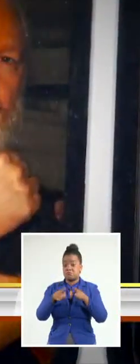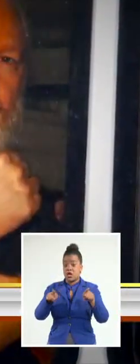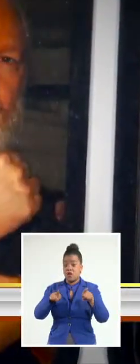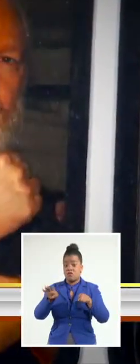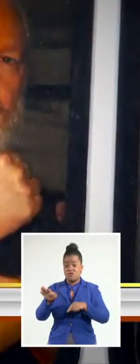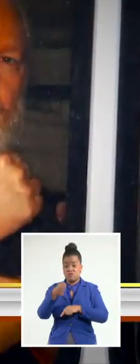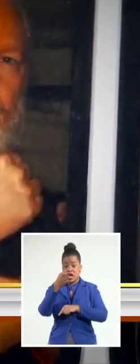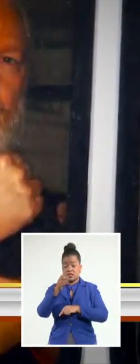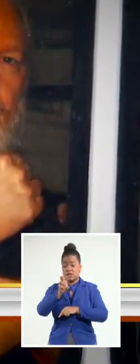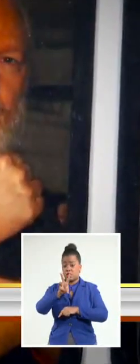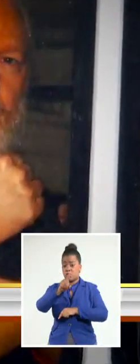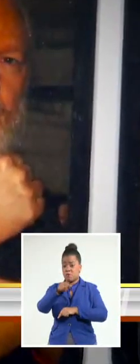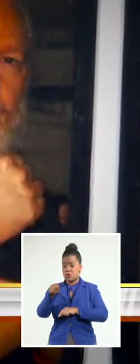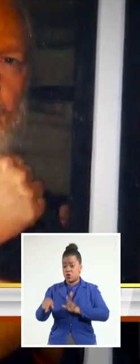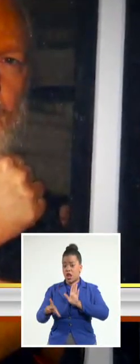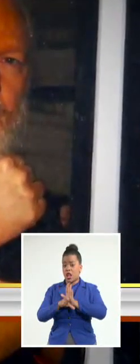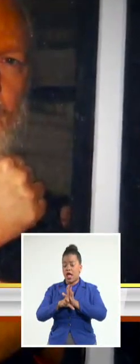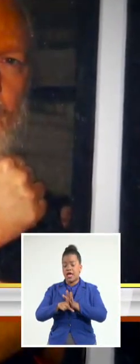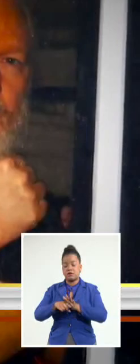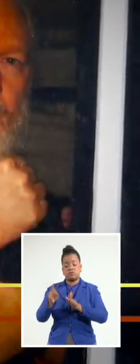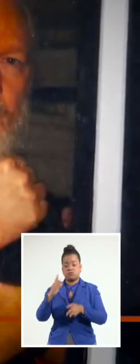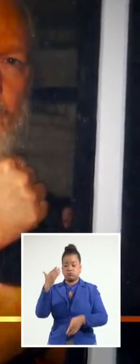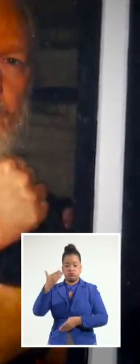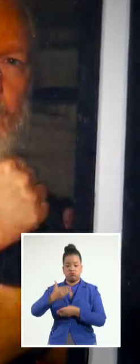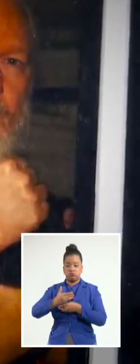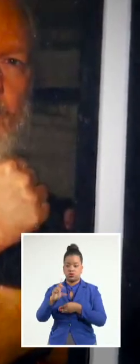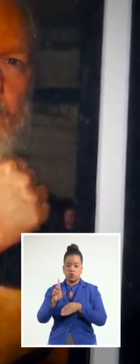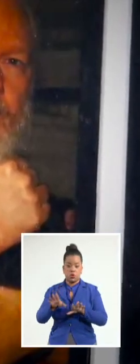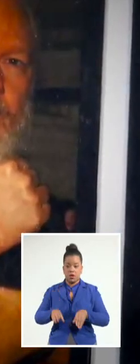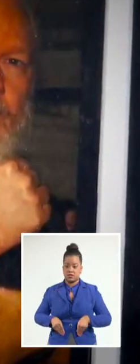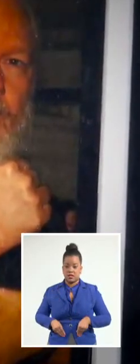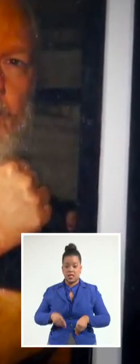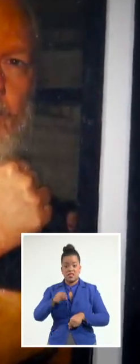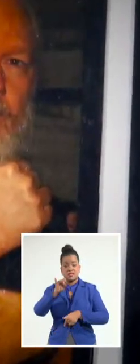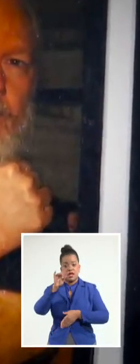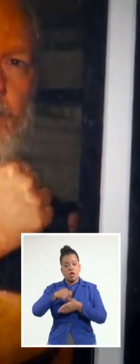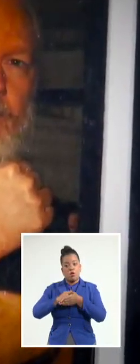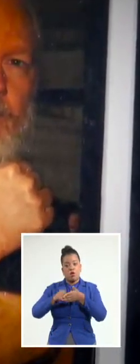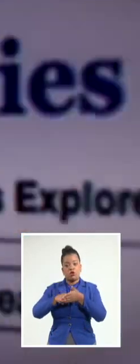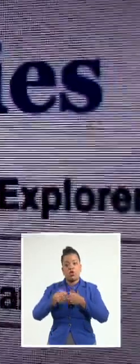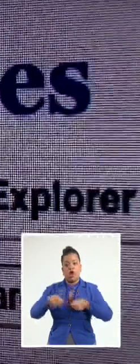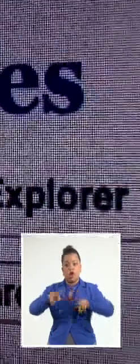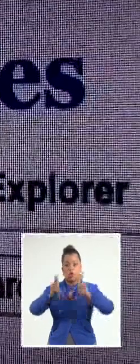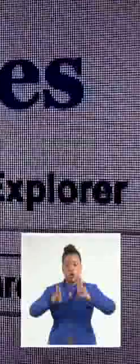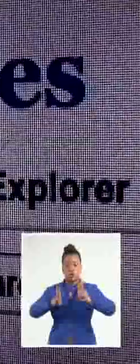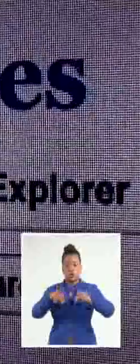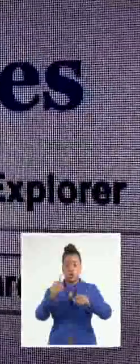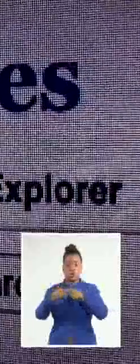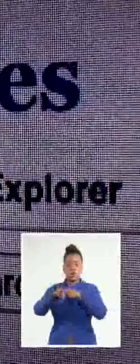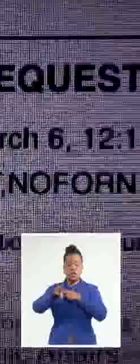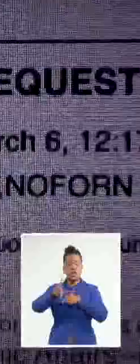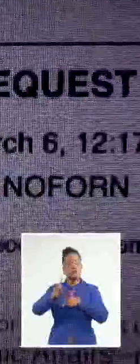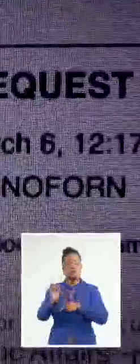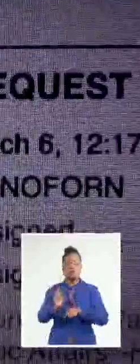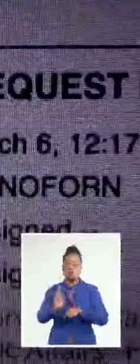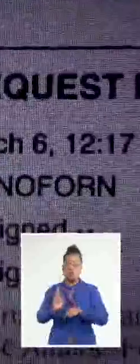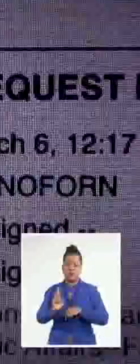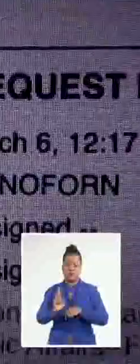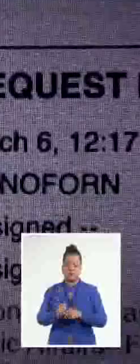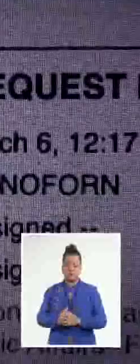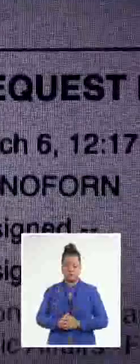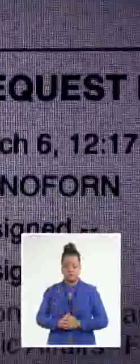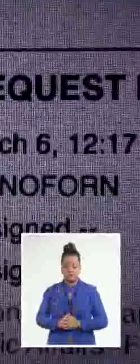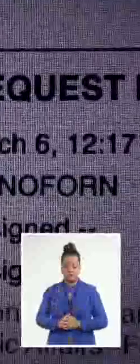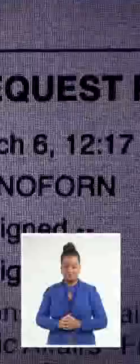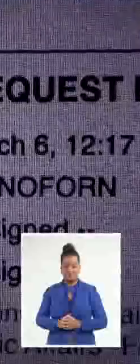31 legisladores bloquearon ese empeño frente a solo 17 votos favorables. Recordemos que la justicia británica avaló el recurso